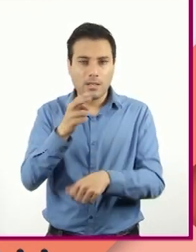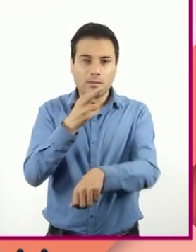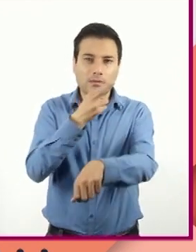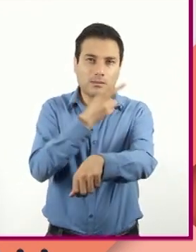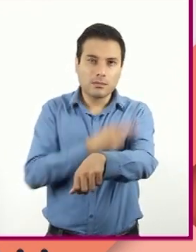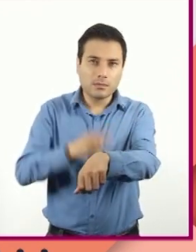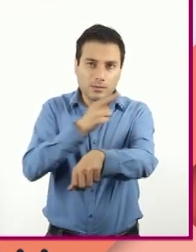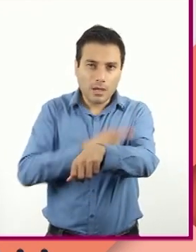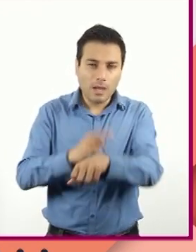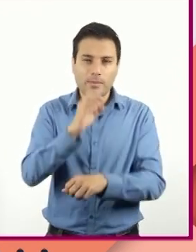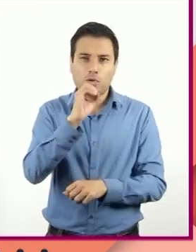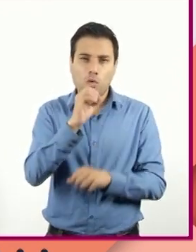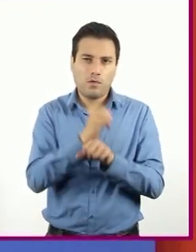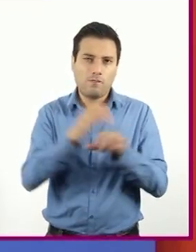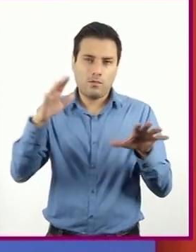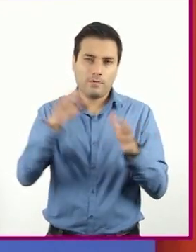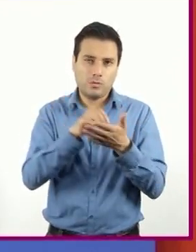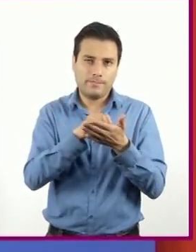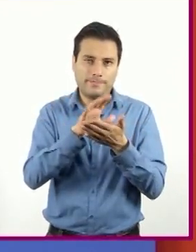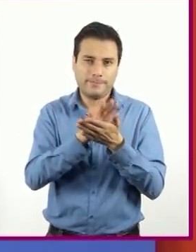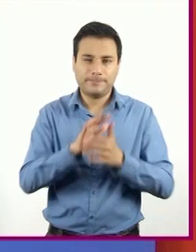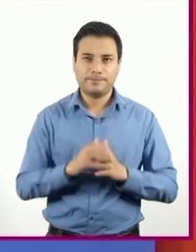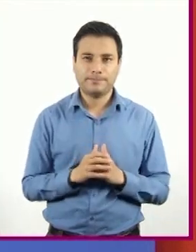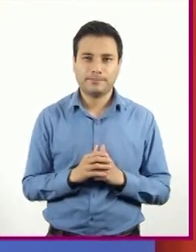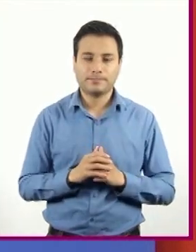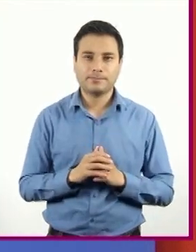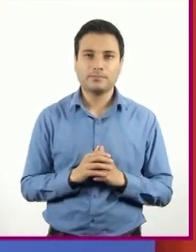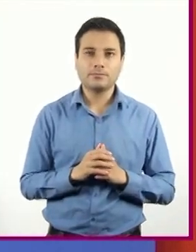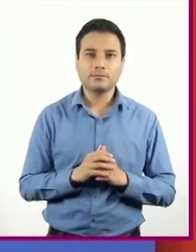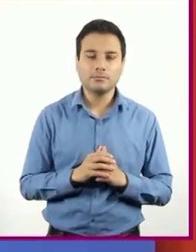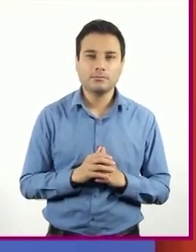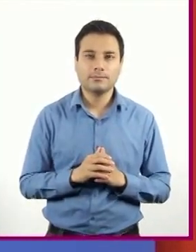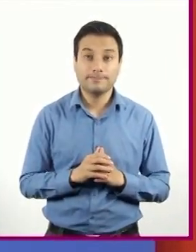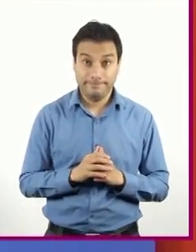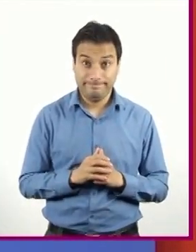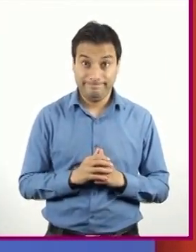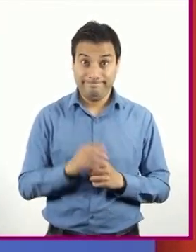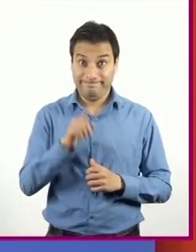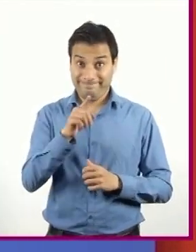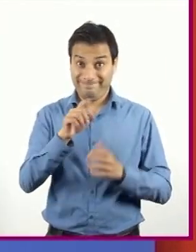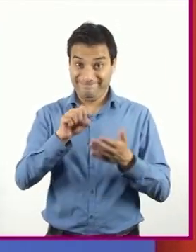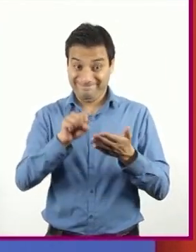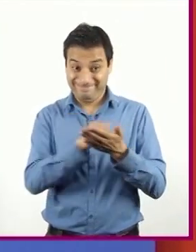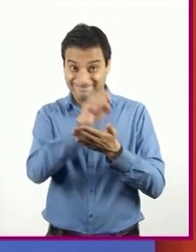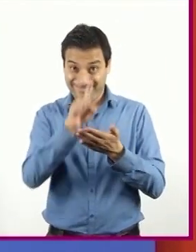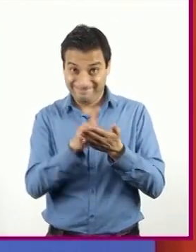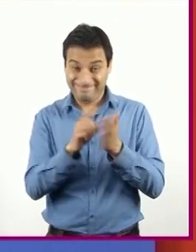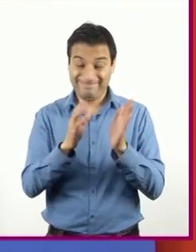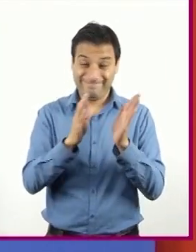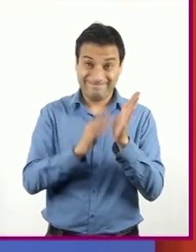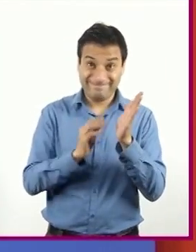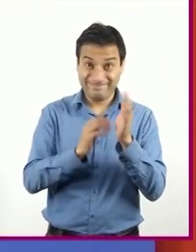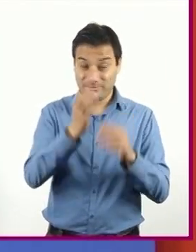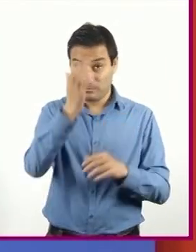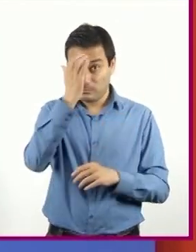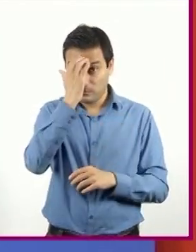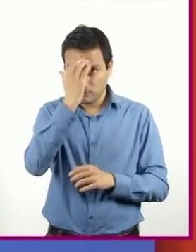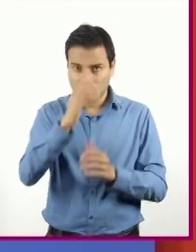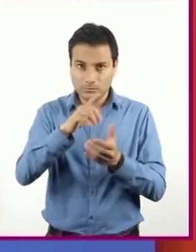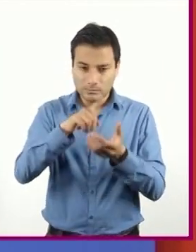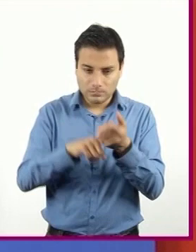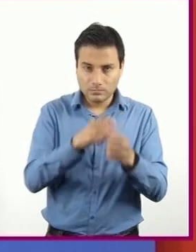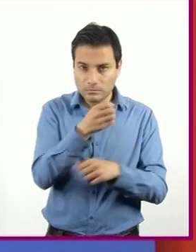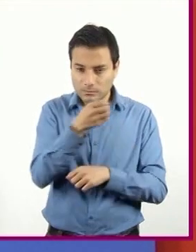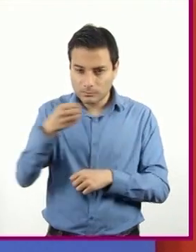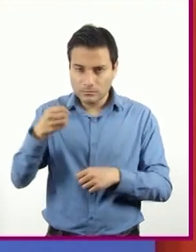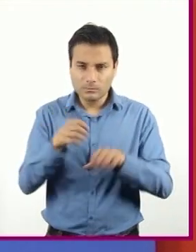guardar registro de información. Tener conocimiento acerca de los formularios, cómo están elaborados, qué información